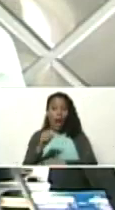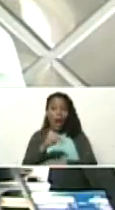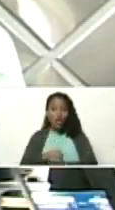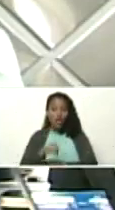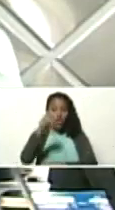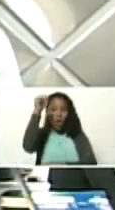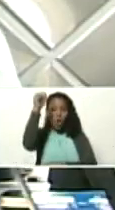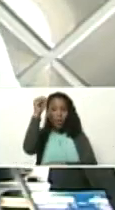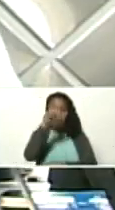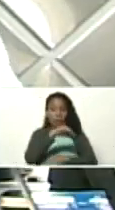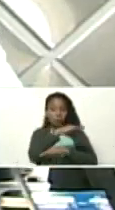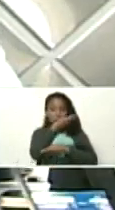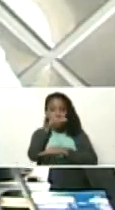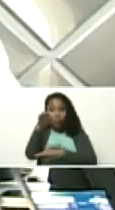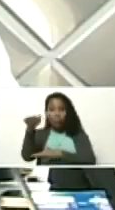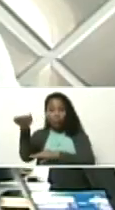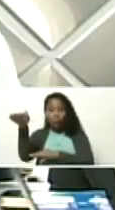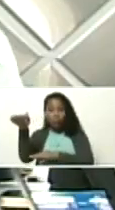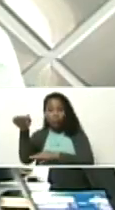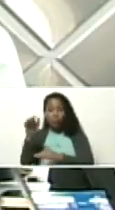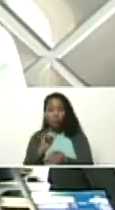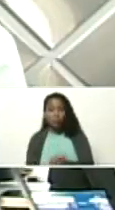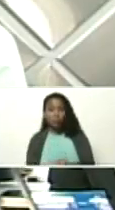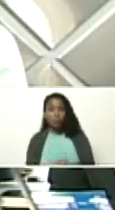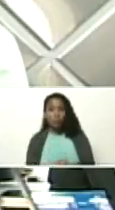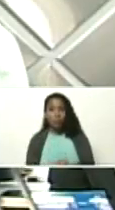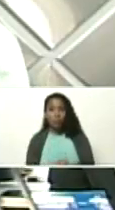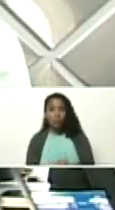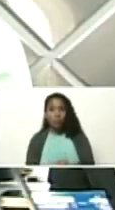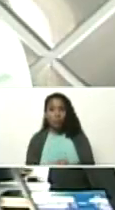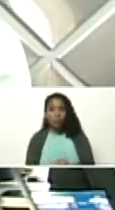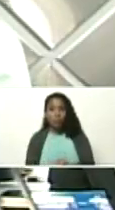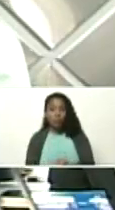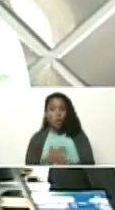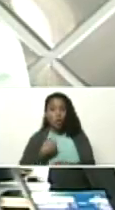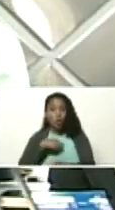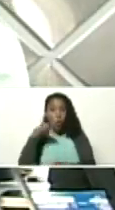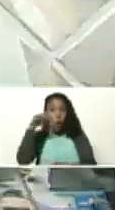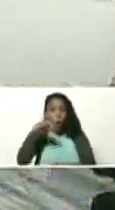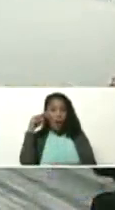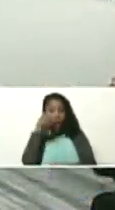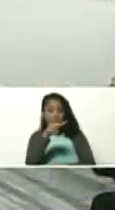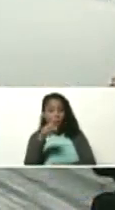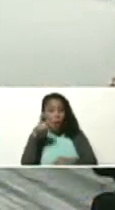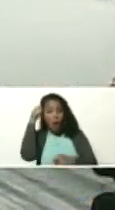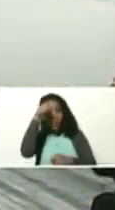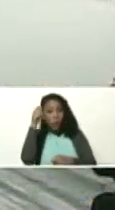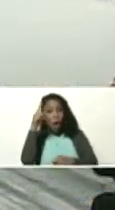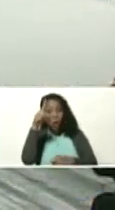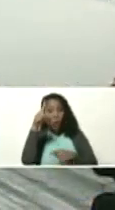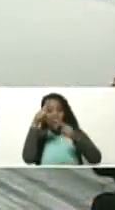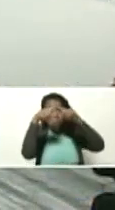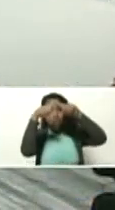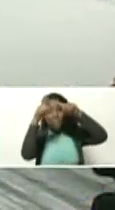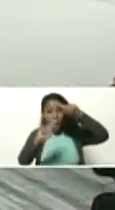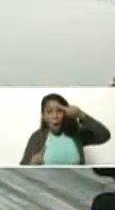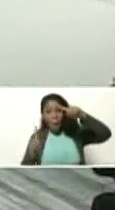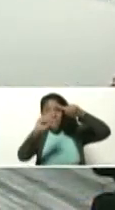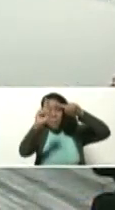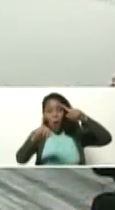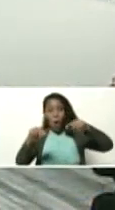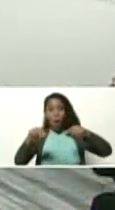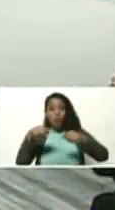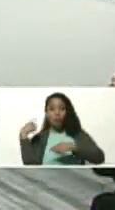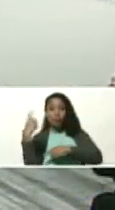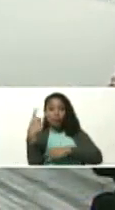norte costera y occidental, andina. Nosotros vimos hoy tomas donde hay una descarga, parece un tornado, pero